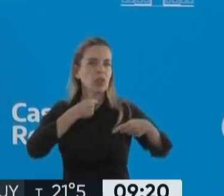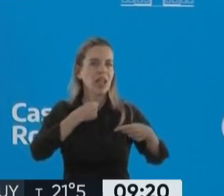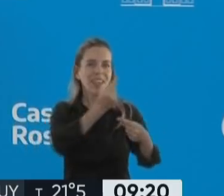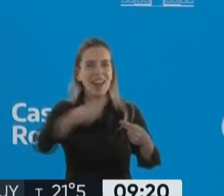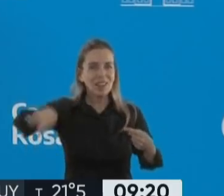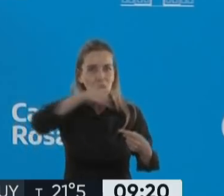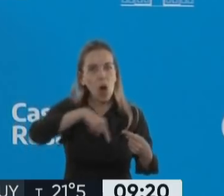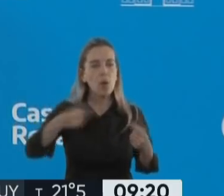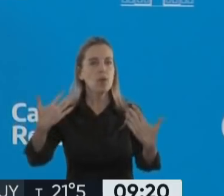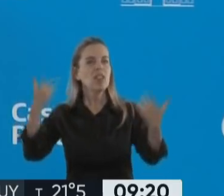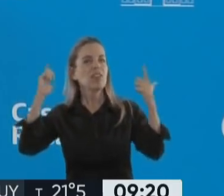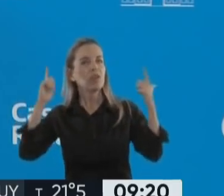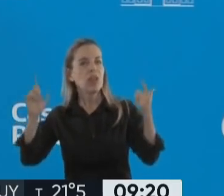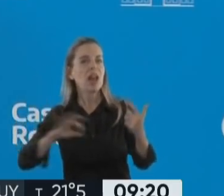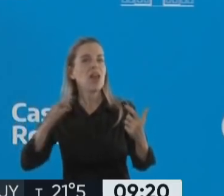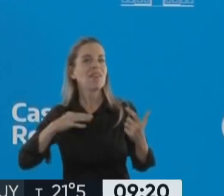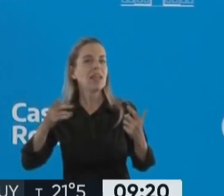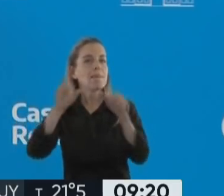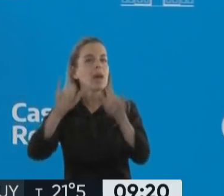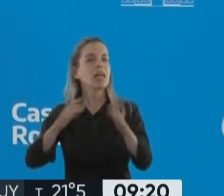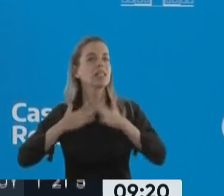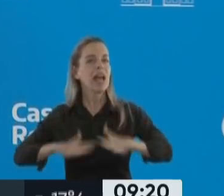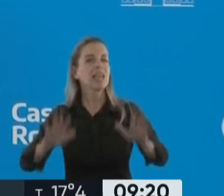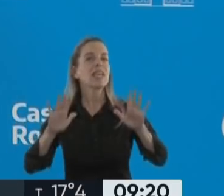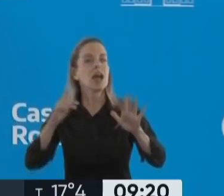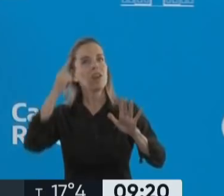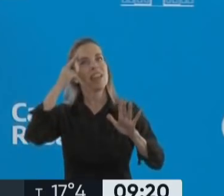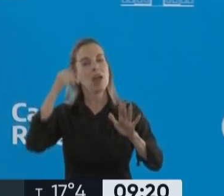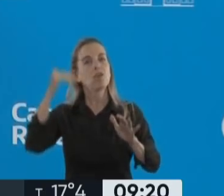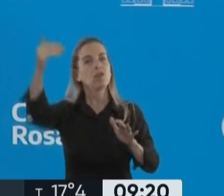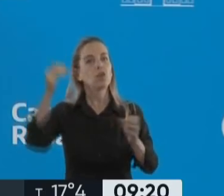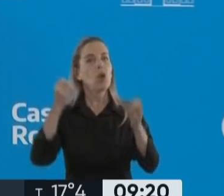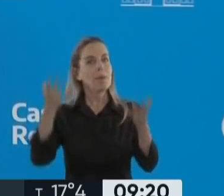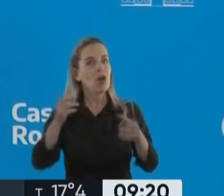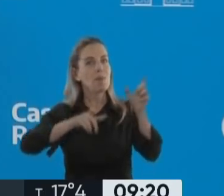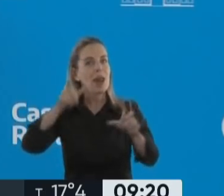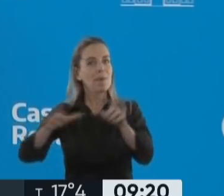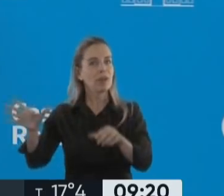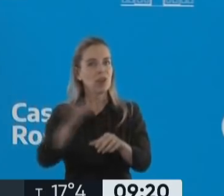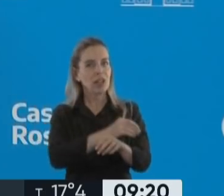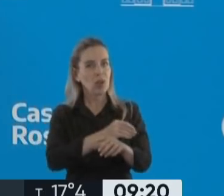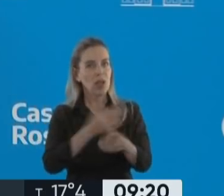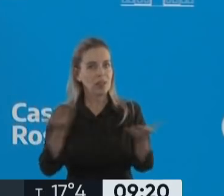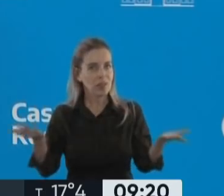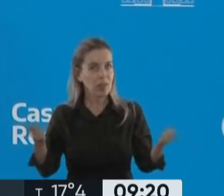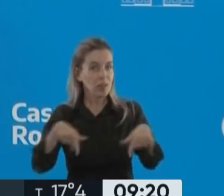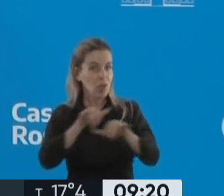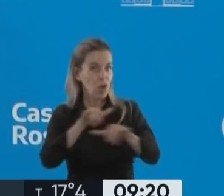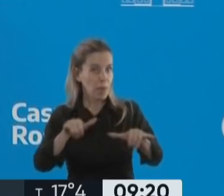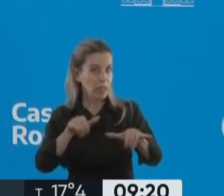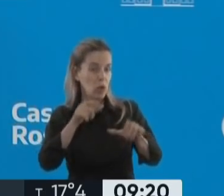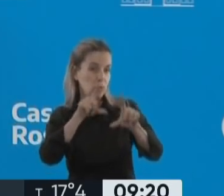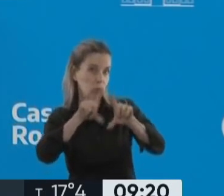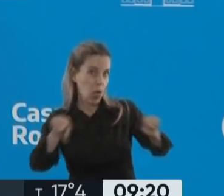y que podamos disfrutar nuestra vida en paz y con deseo de un futuro mejor para todos y todas. Así que estos datos después se los